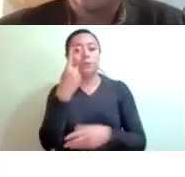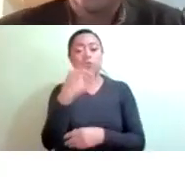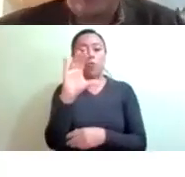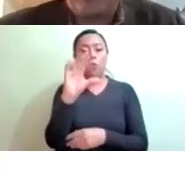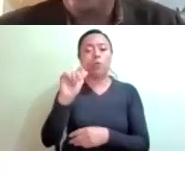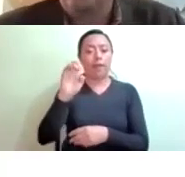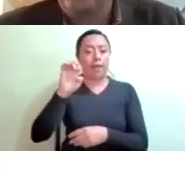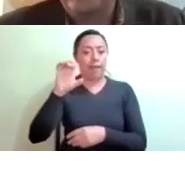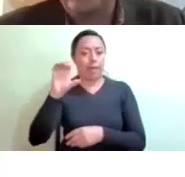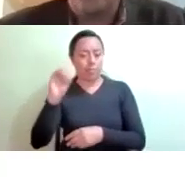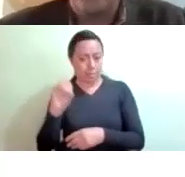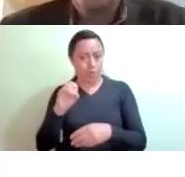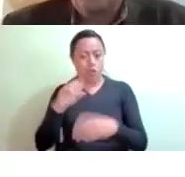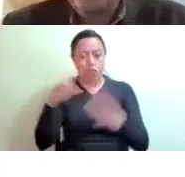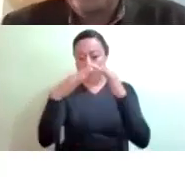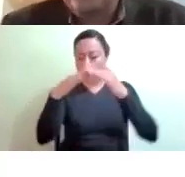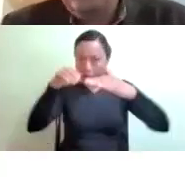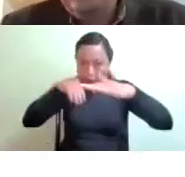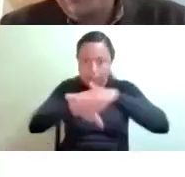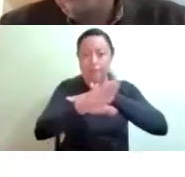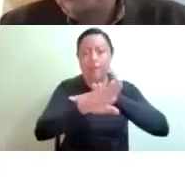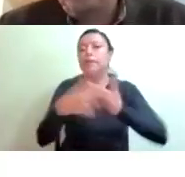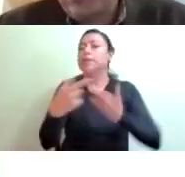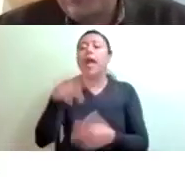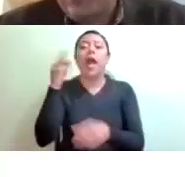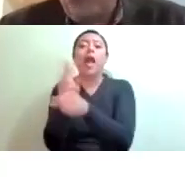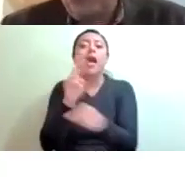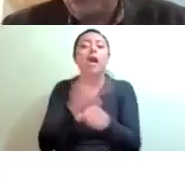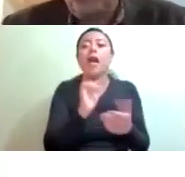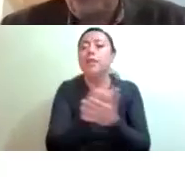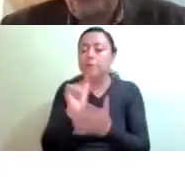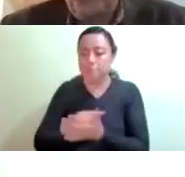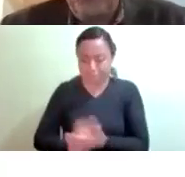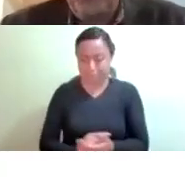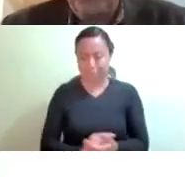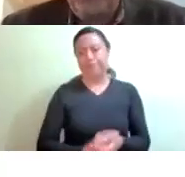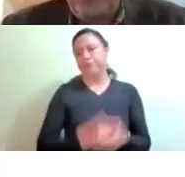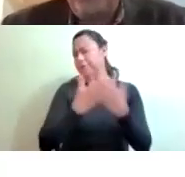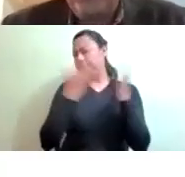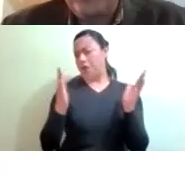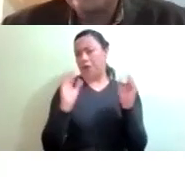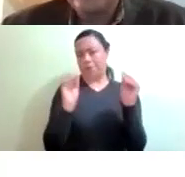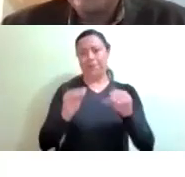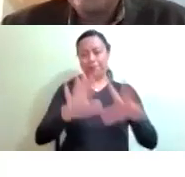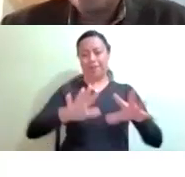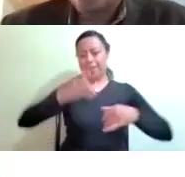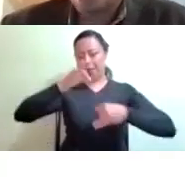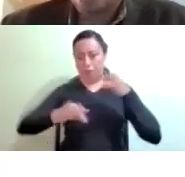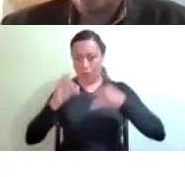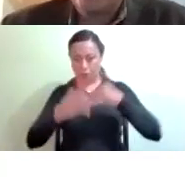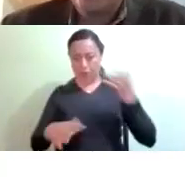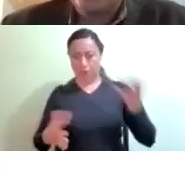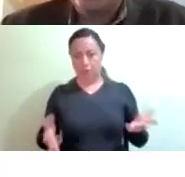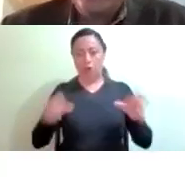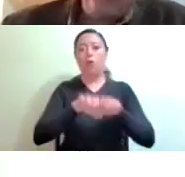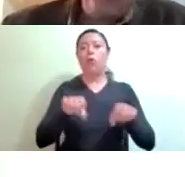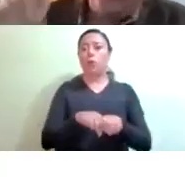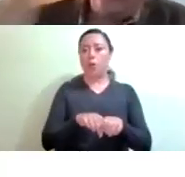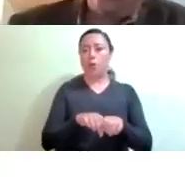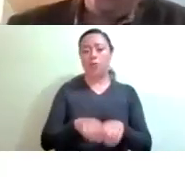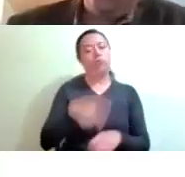podría, presentando el caso, solicitando mandamientos ministeriales y judiciales para hacer a lo mejor un cateo, una